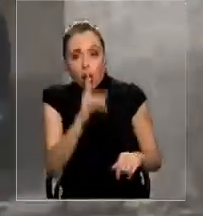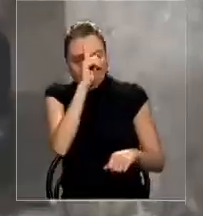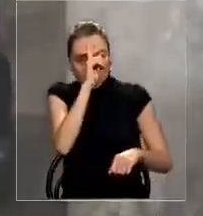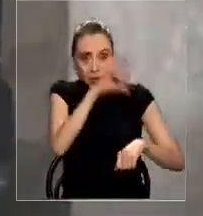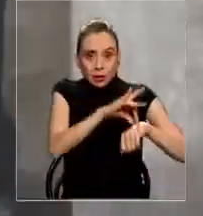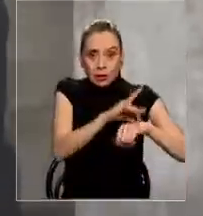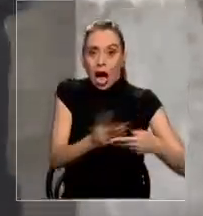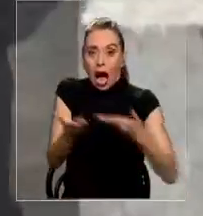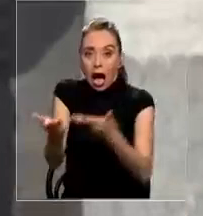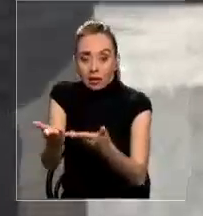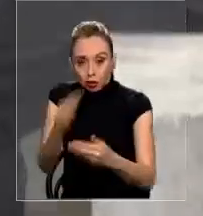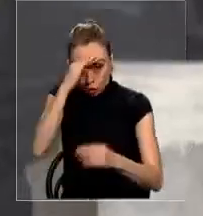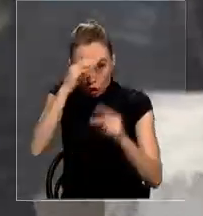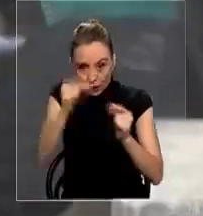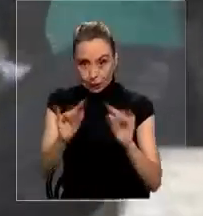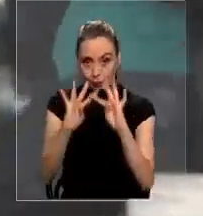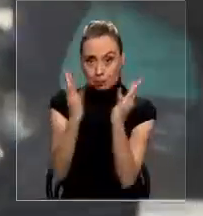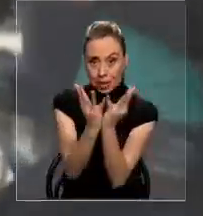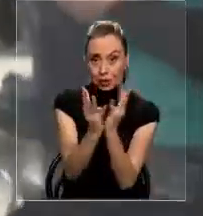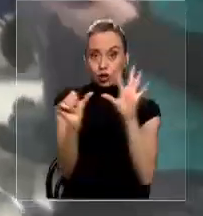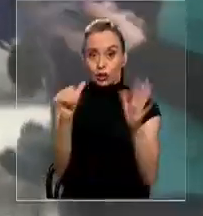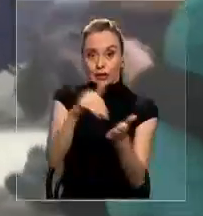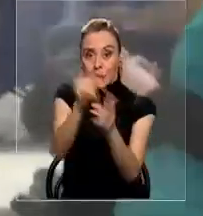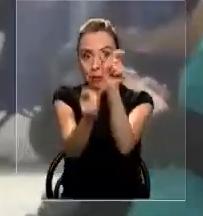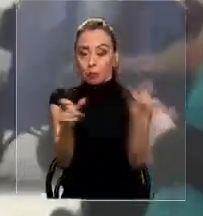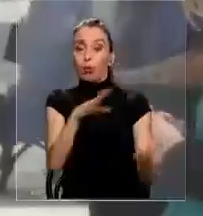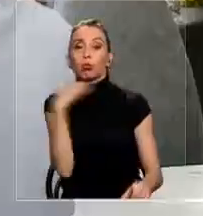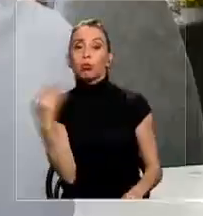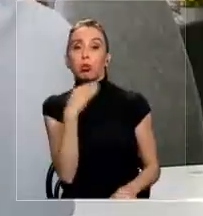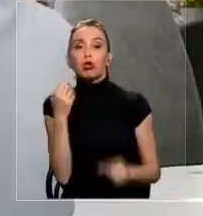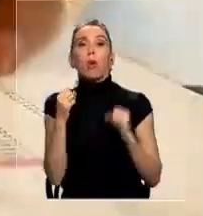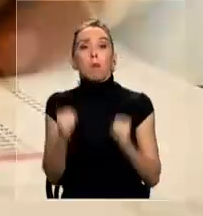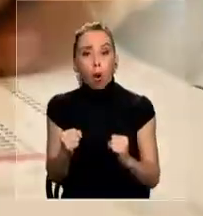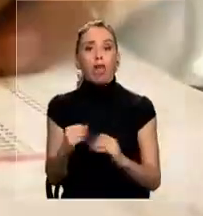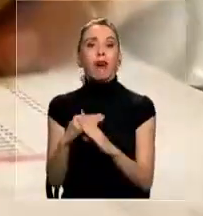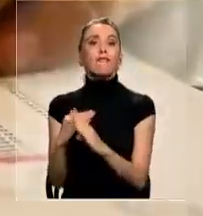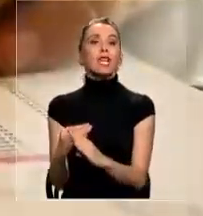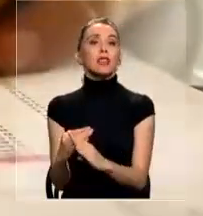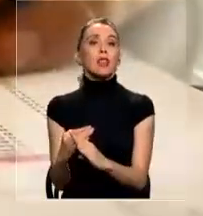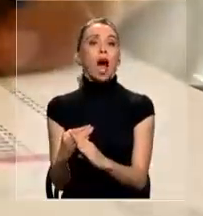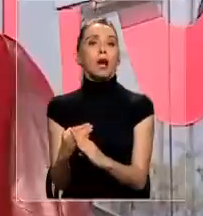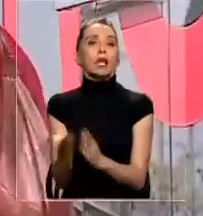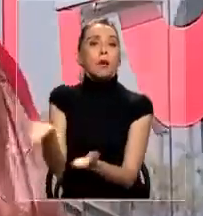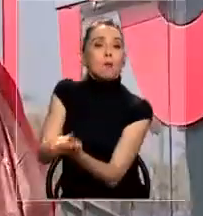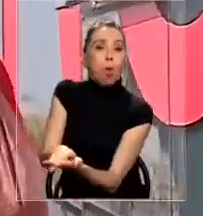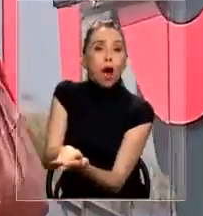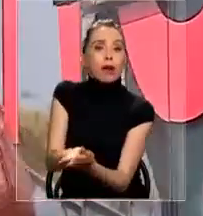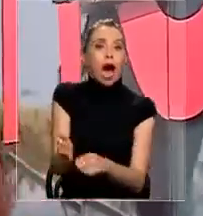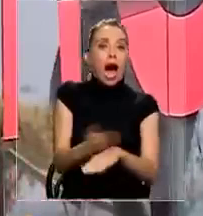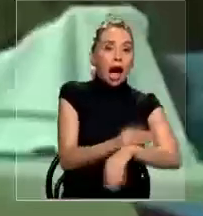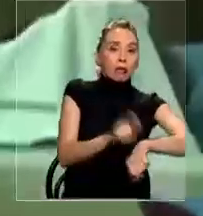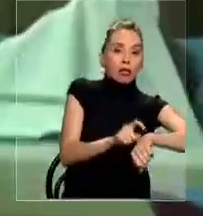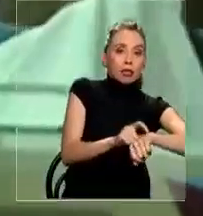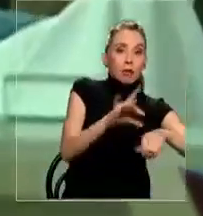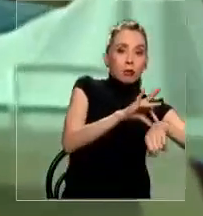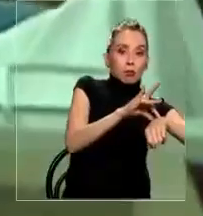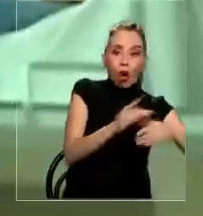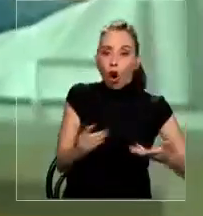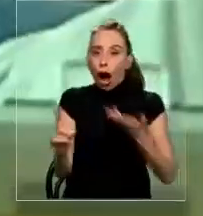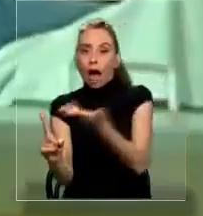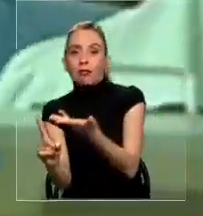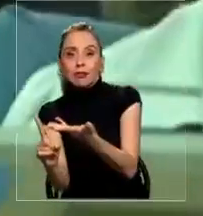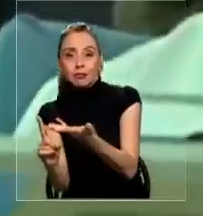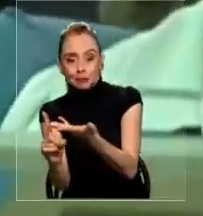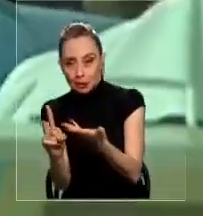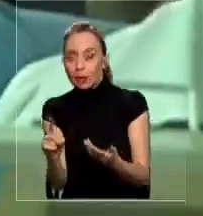Según estos expertos, 6.000 de estos decesos se podrían haber evitado con una atención oportuna.